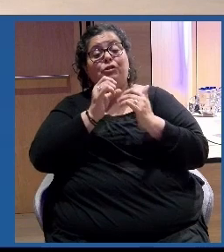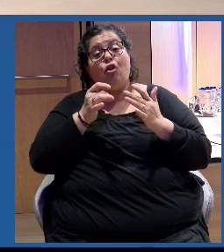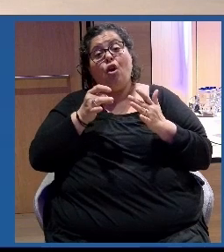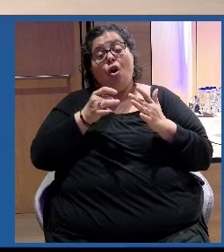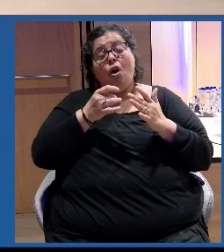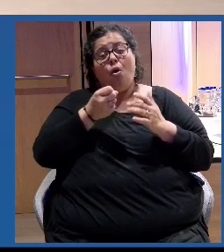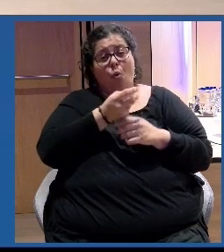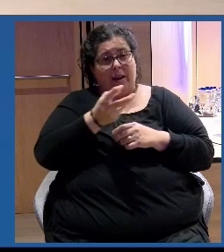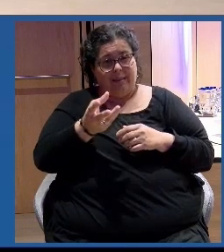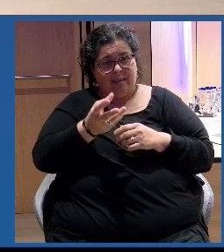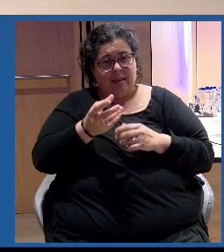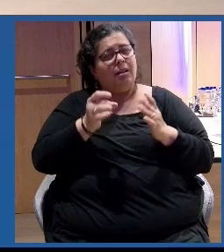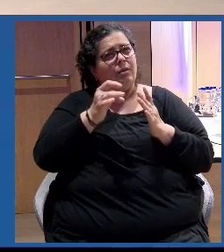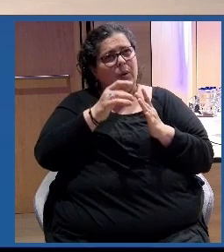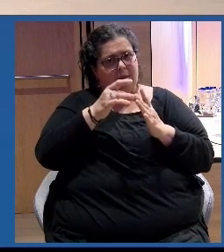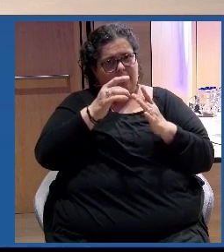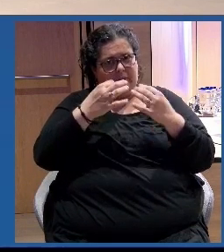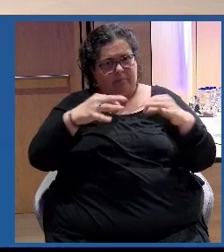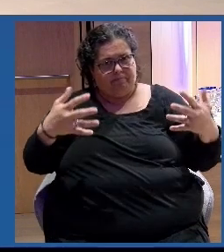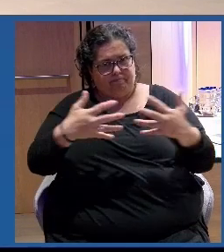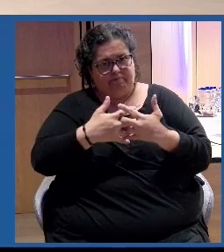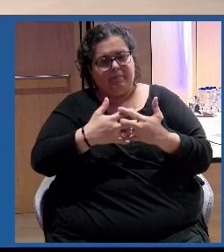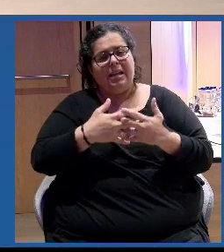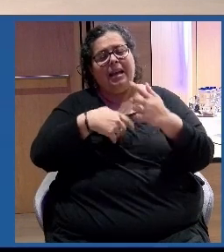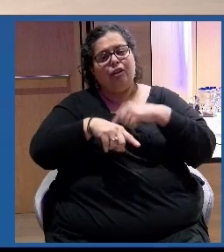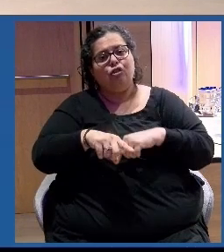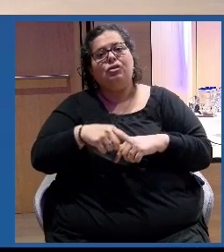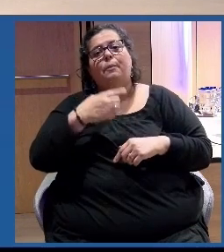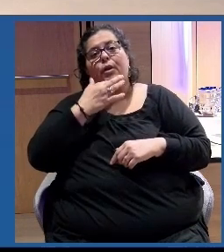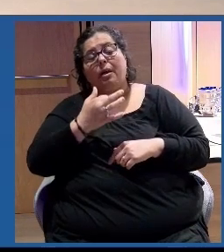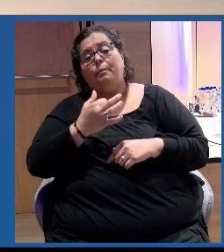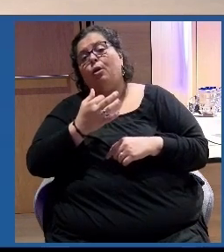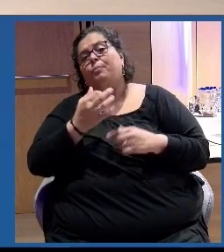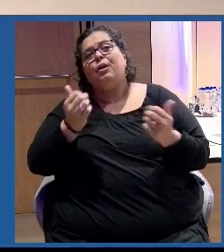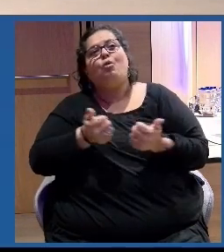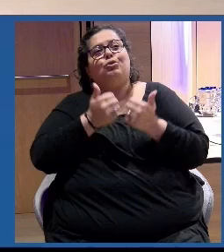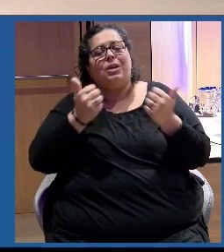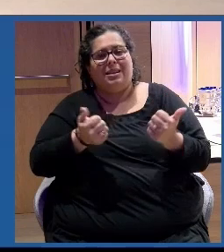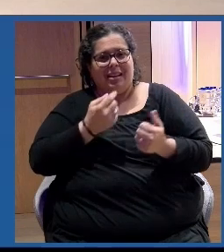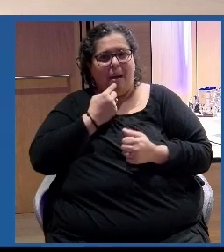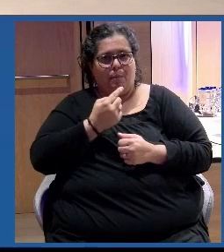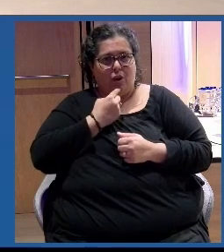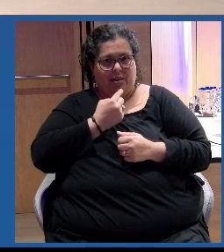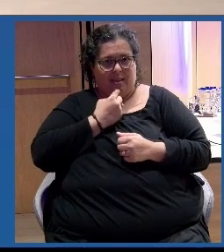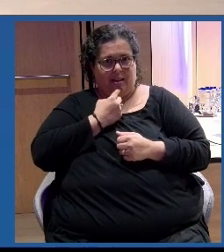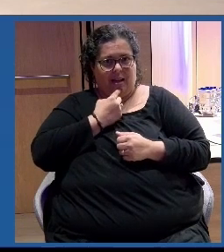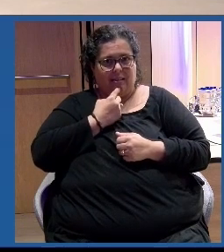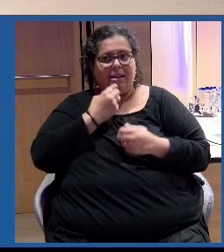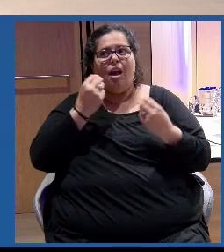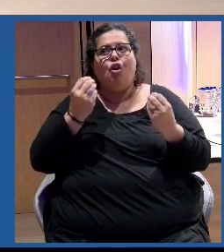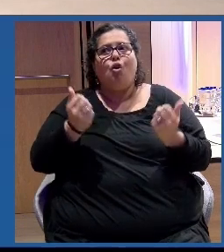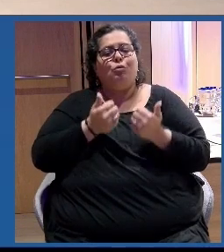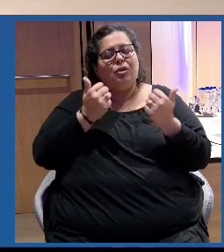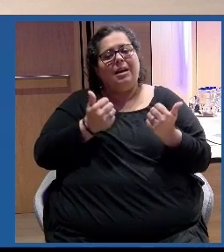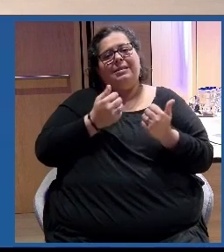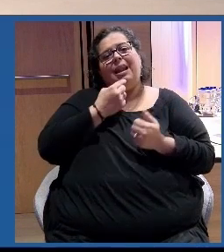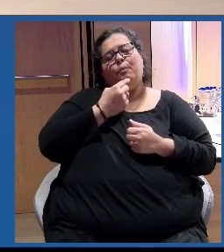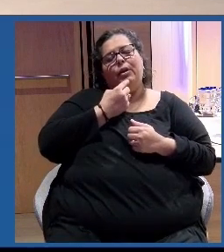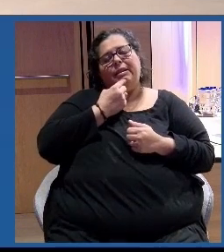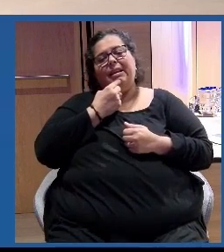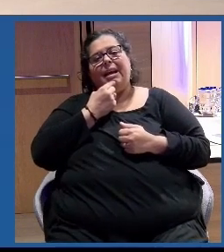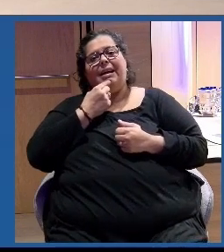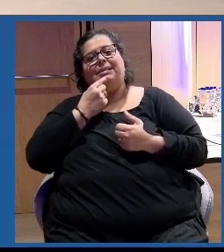gran déficit en nuestro país es que haya información sobre la ejecución de las políticas o los resultados de las políticas en